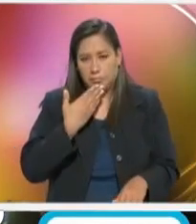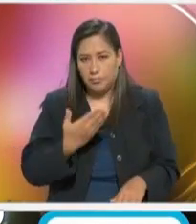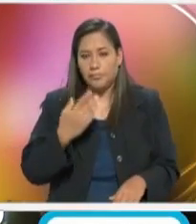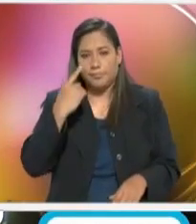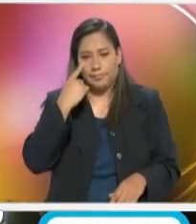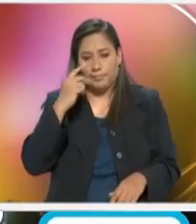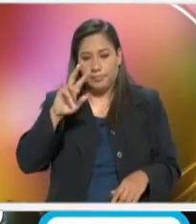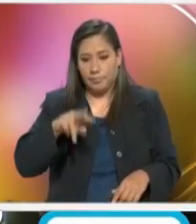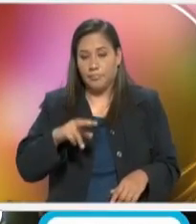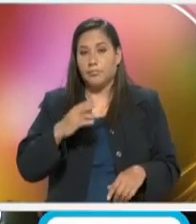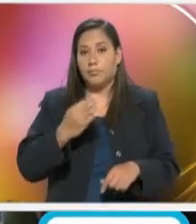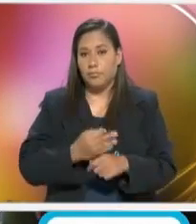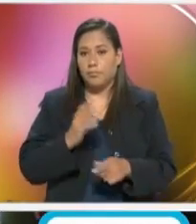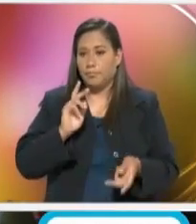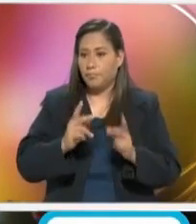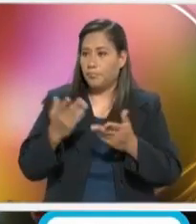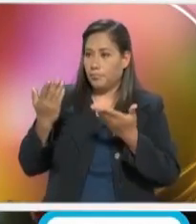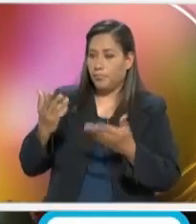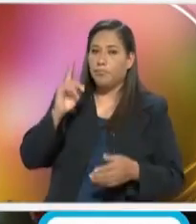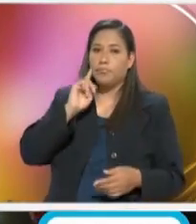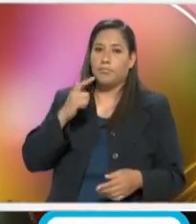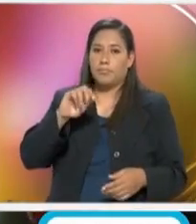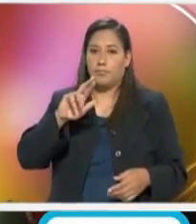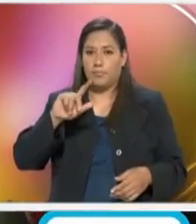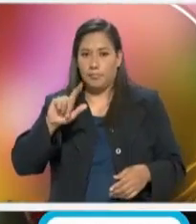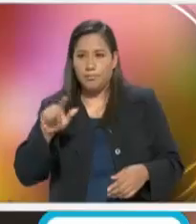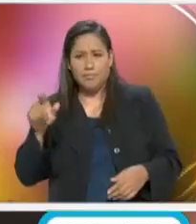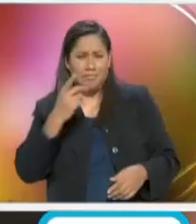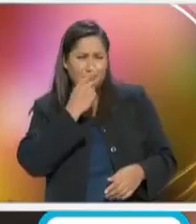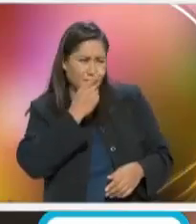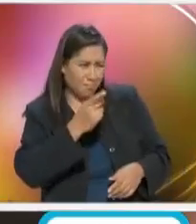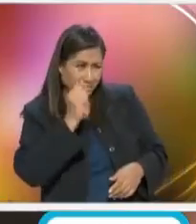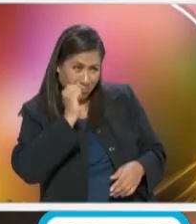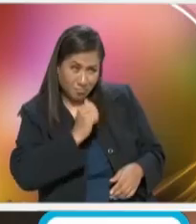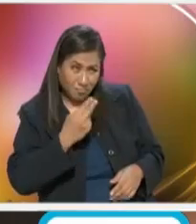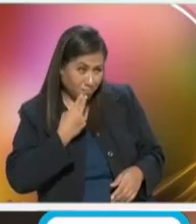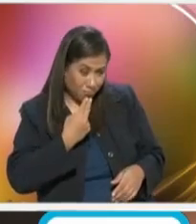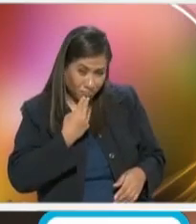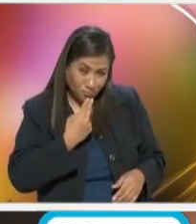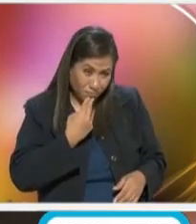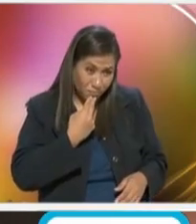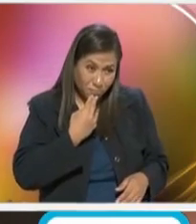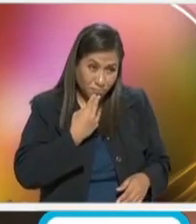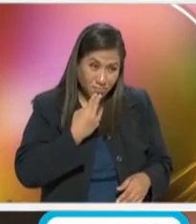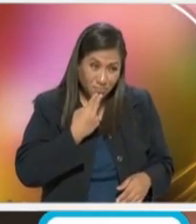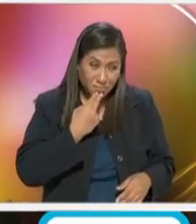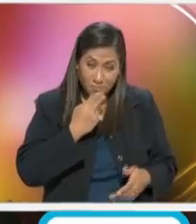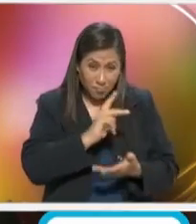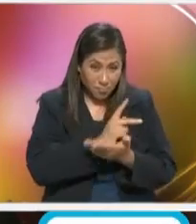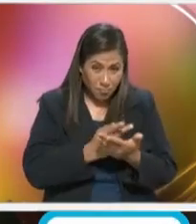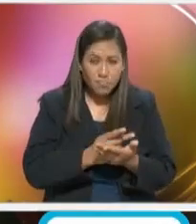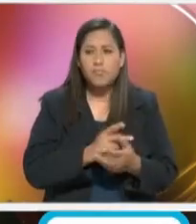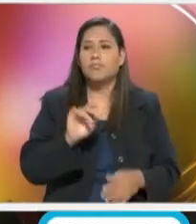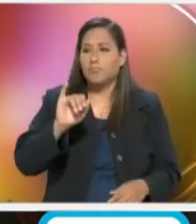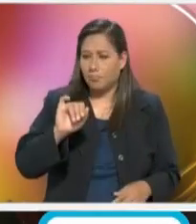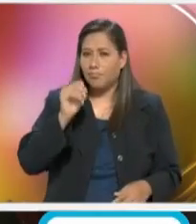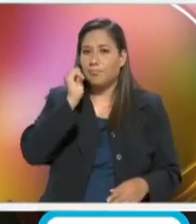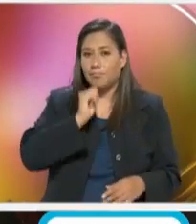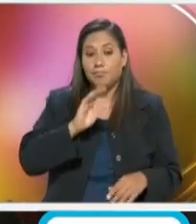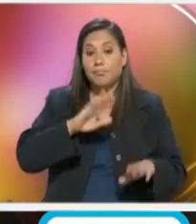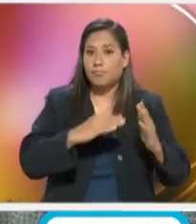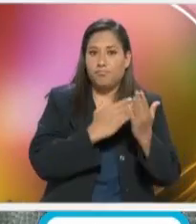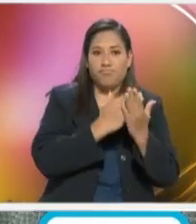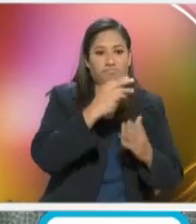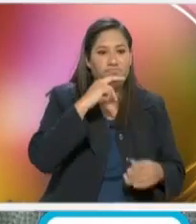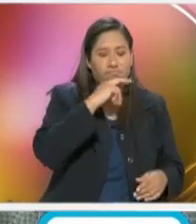que ahorita también platicando con Gabriela, dice, bueno, siempre funciona el modelo, siempre funciona. A veces más